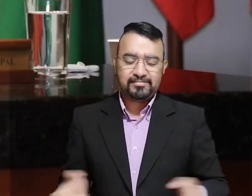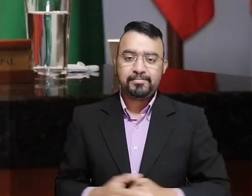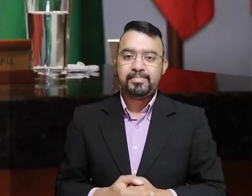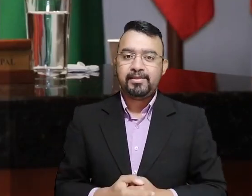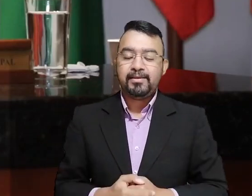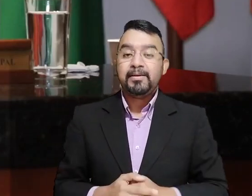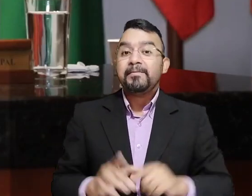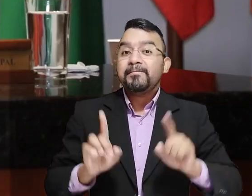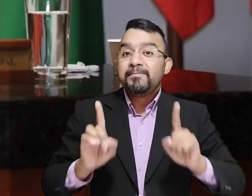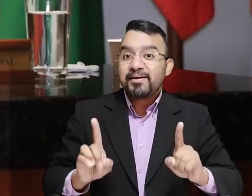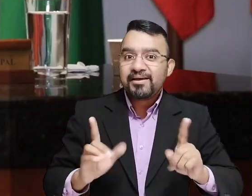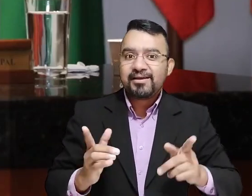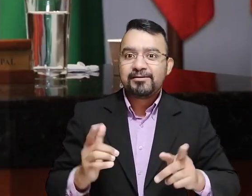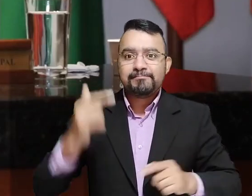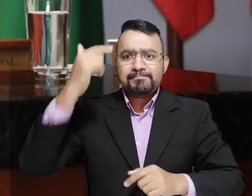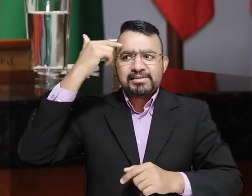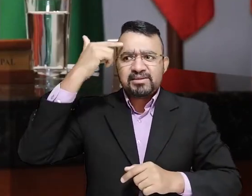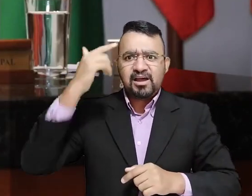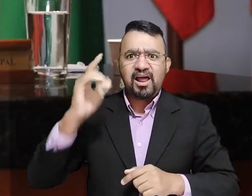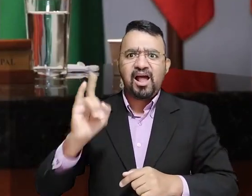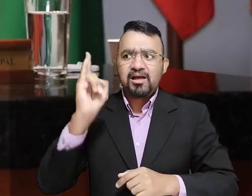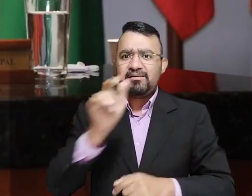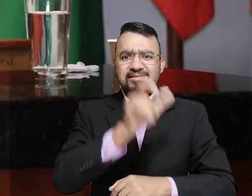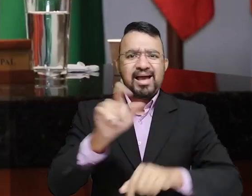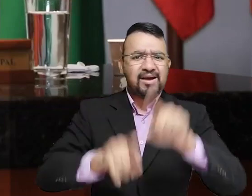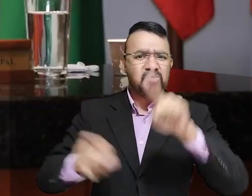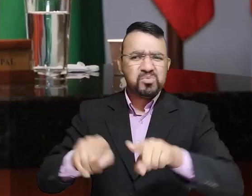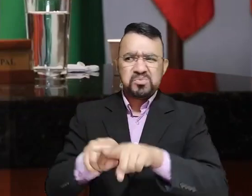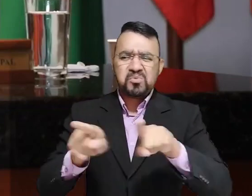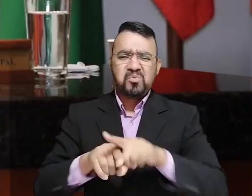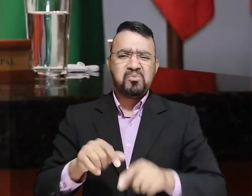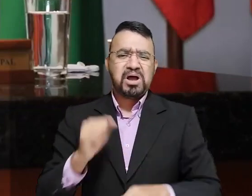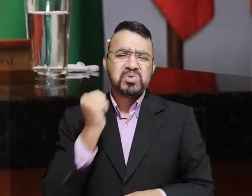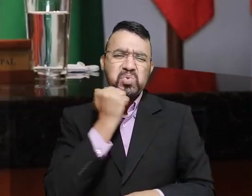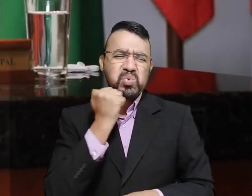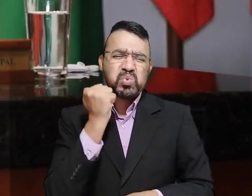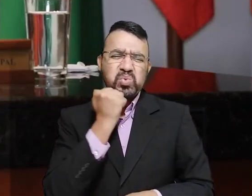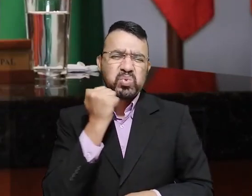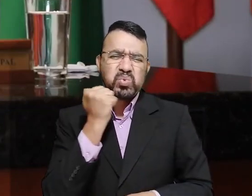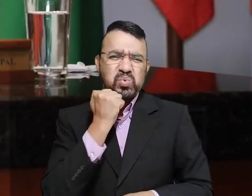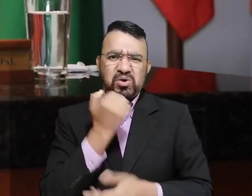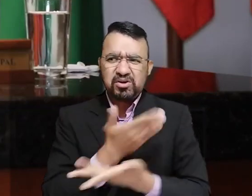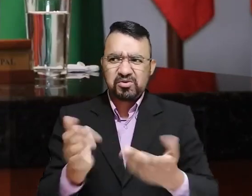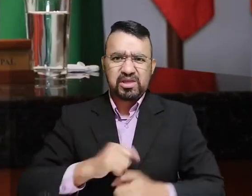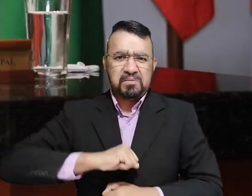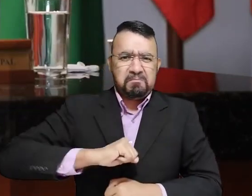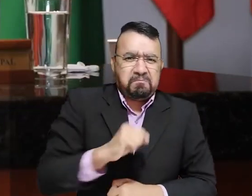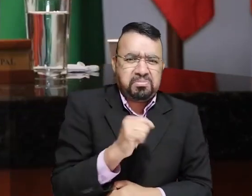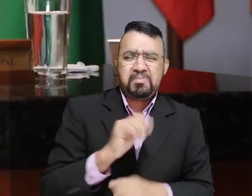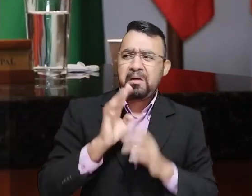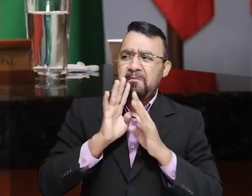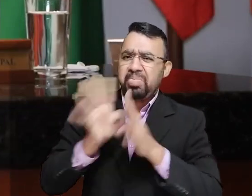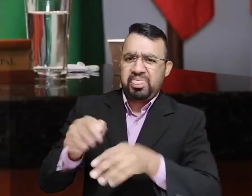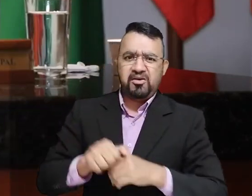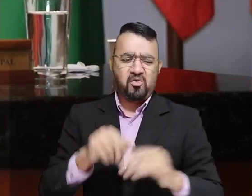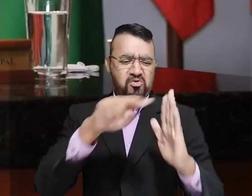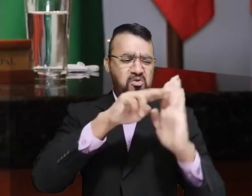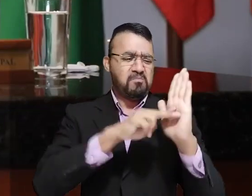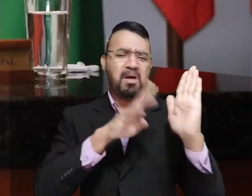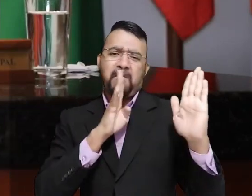hospitales. Pero tampoco podemos trasladarle la indisciplina ciudadana en